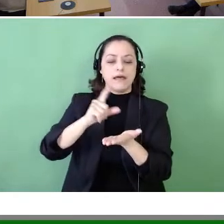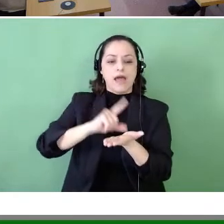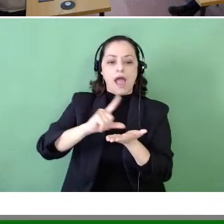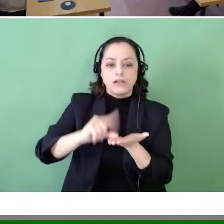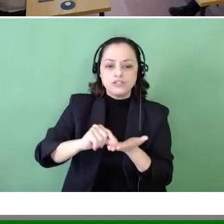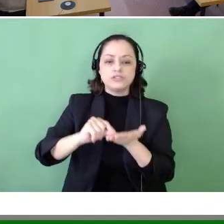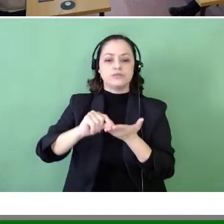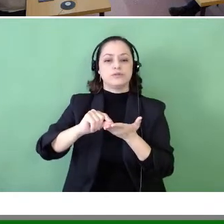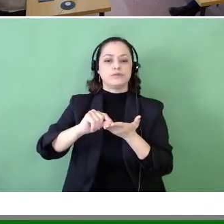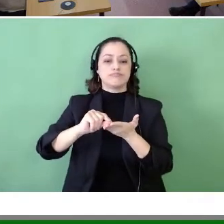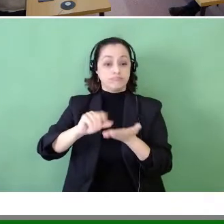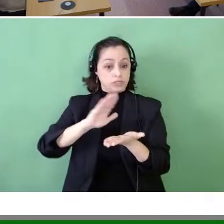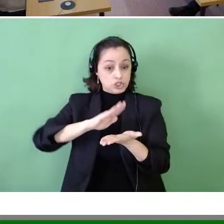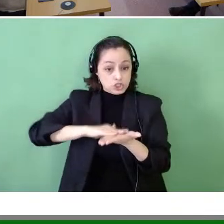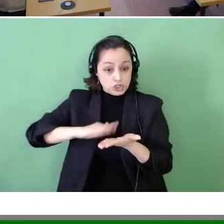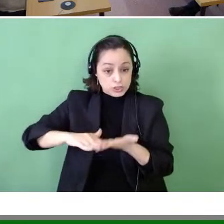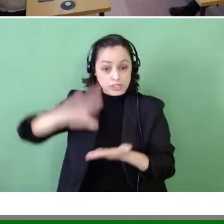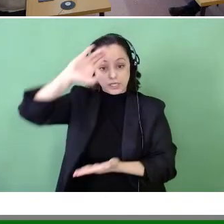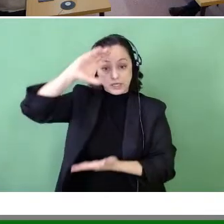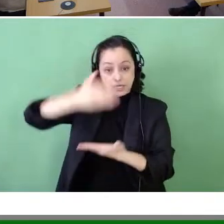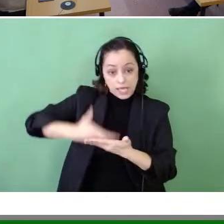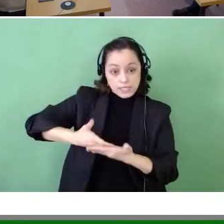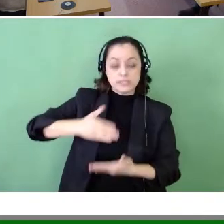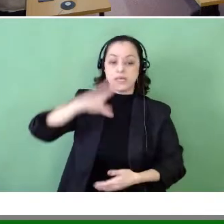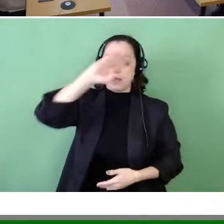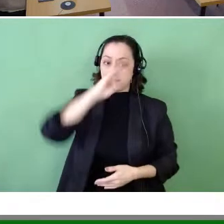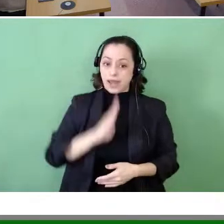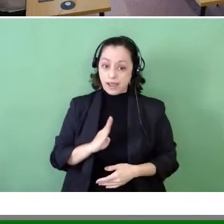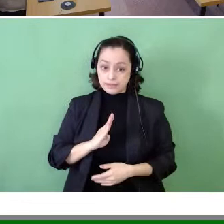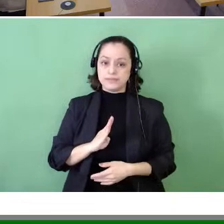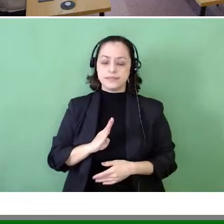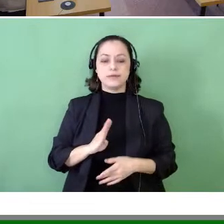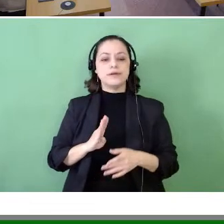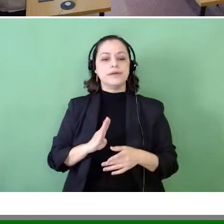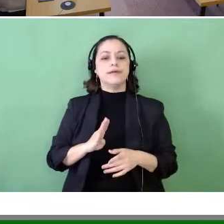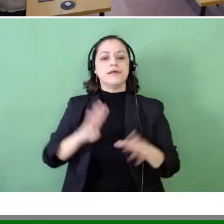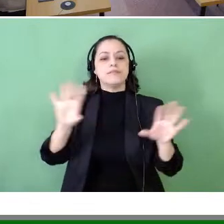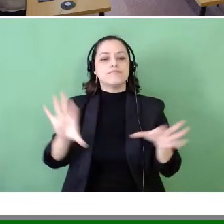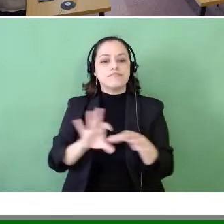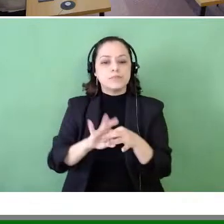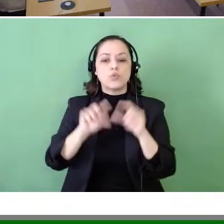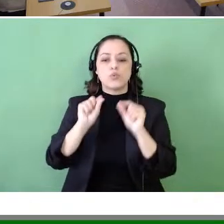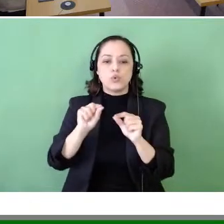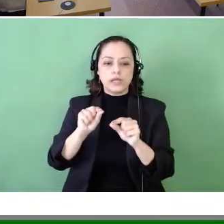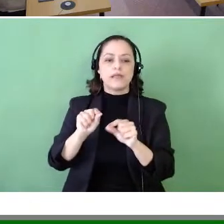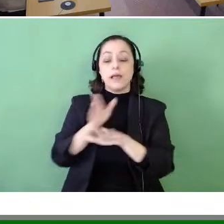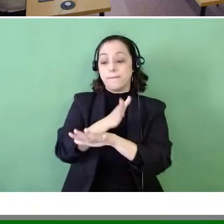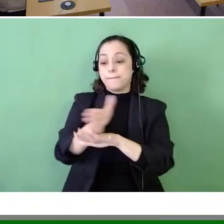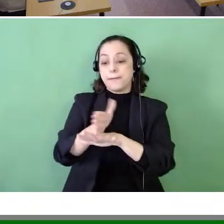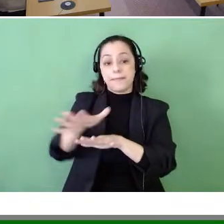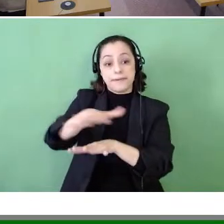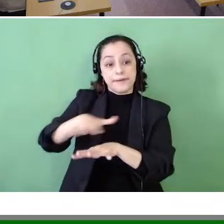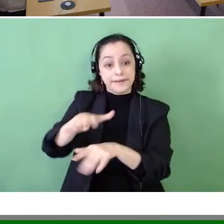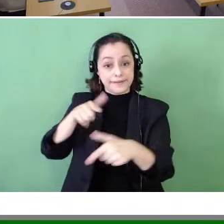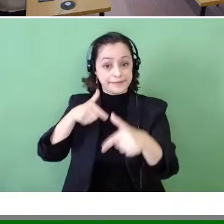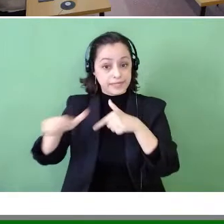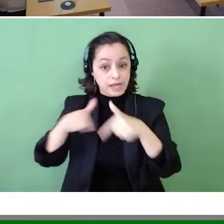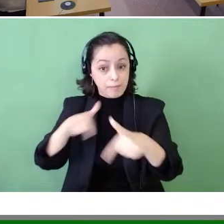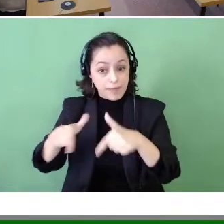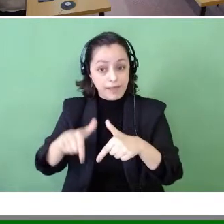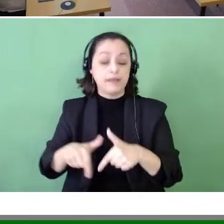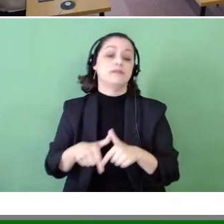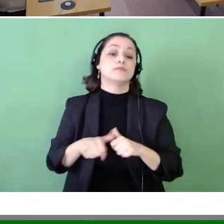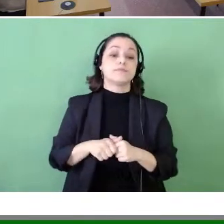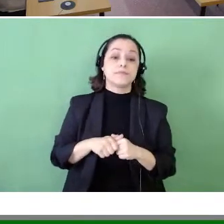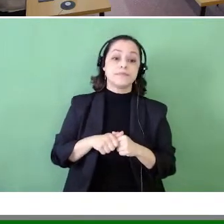tesis de Brasil acerca de mercado, buscamos por trabajos que hablaban de mercado laboral